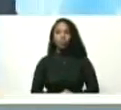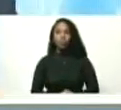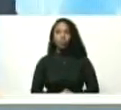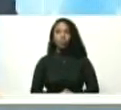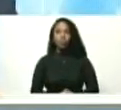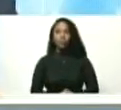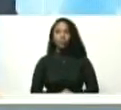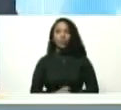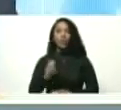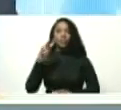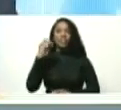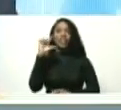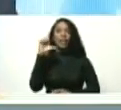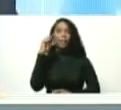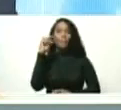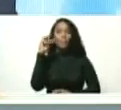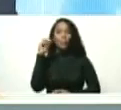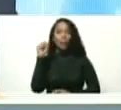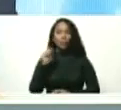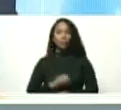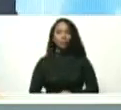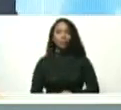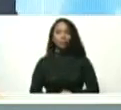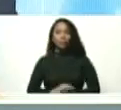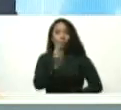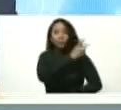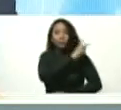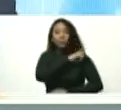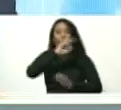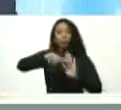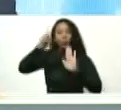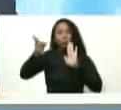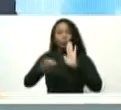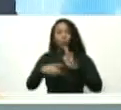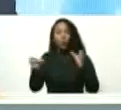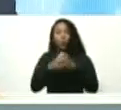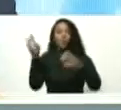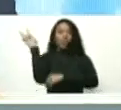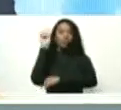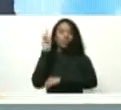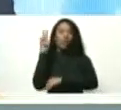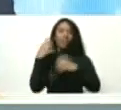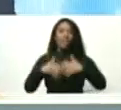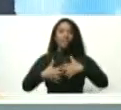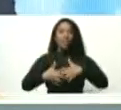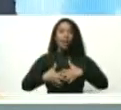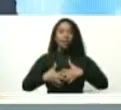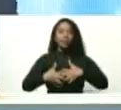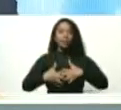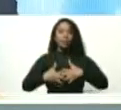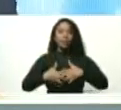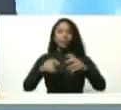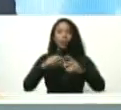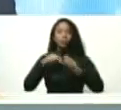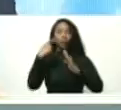Vilma Osuma, gerente general de la Cámara Venezolana de la Industria de Cosméticos y